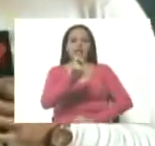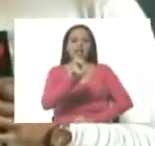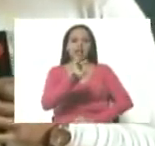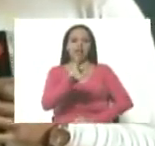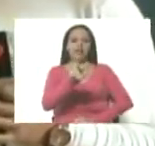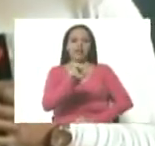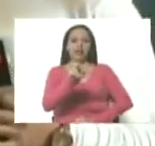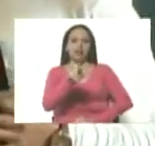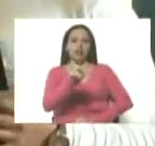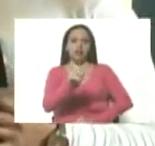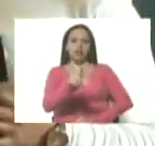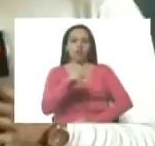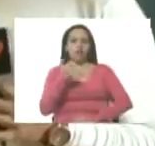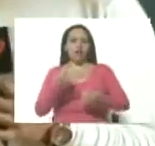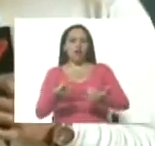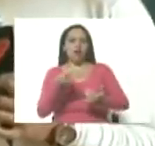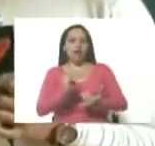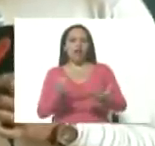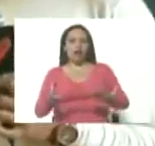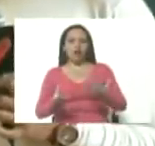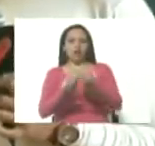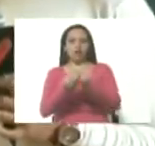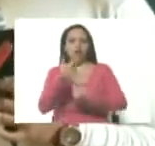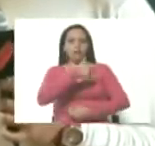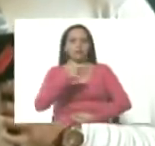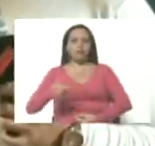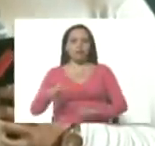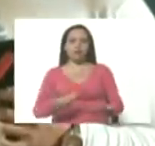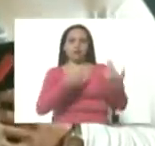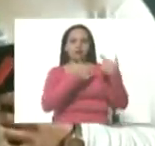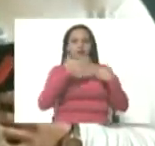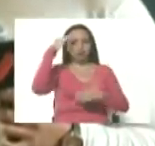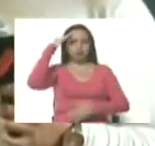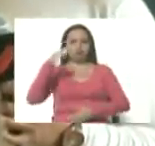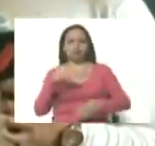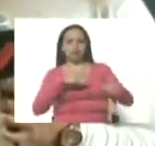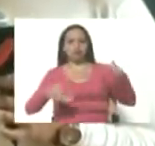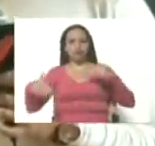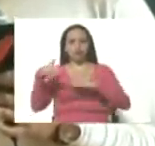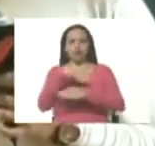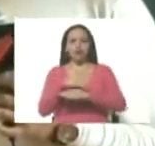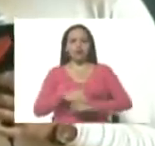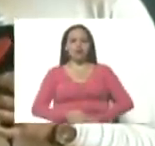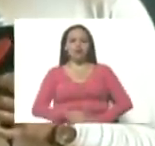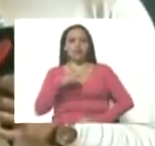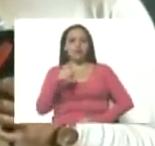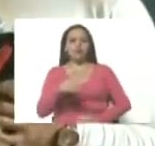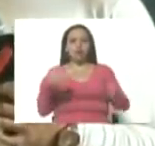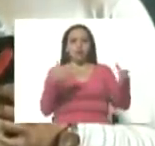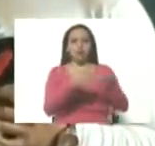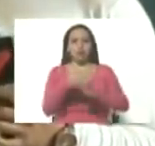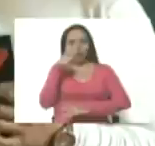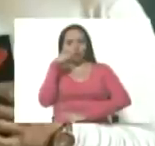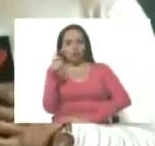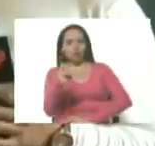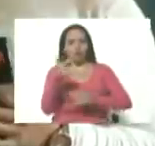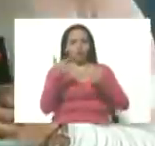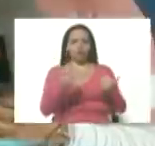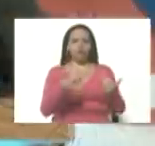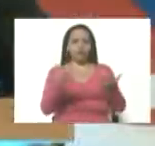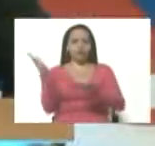quien está acompañado por autoridades del alto mando militar y también por autoridades de los cuerpos de seguridad más importantes de la nación.